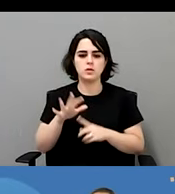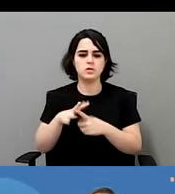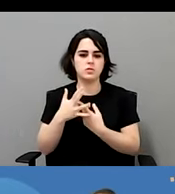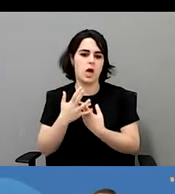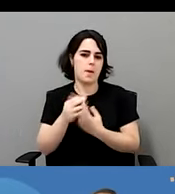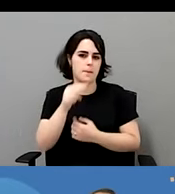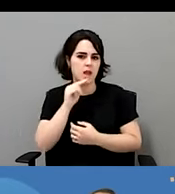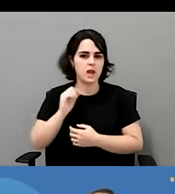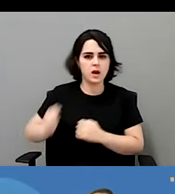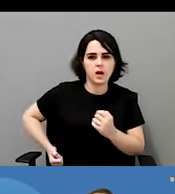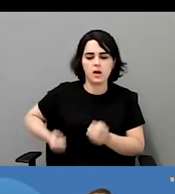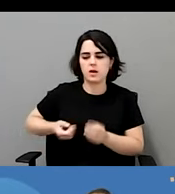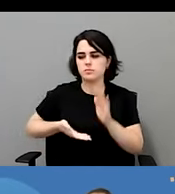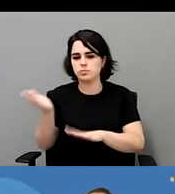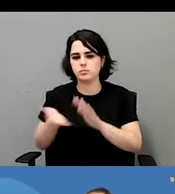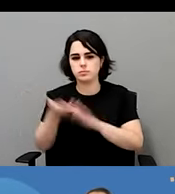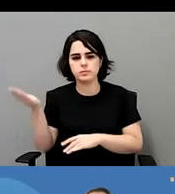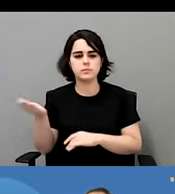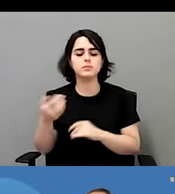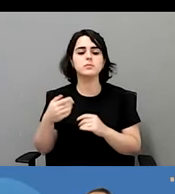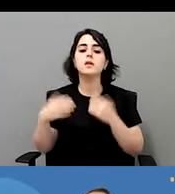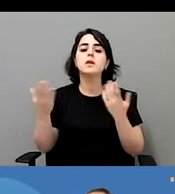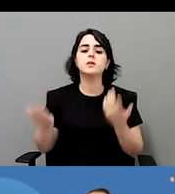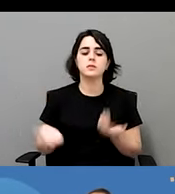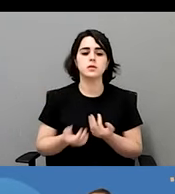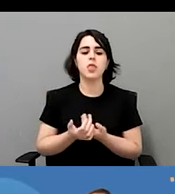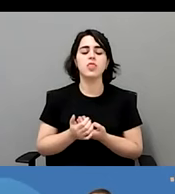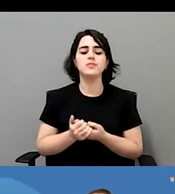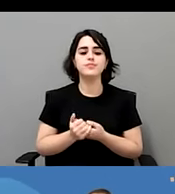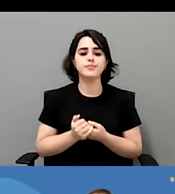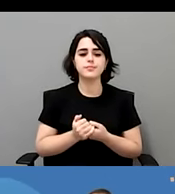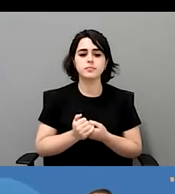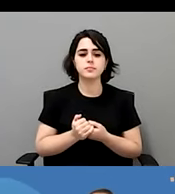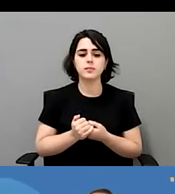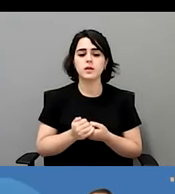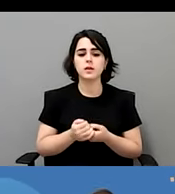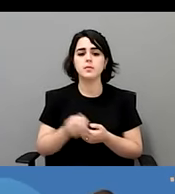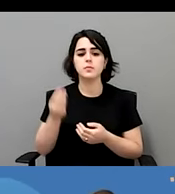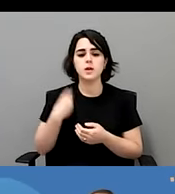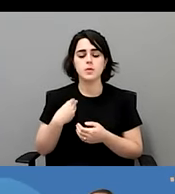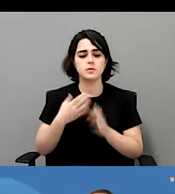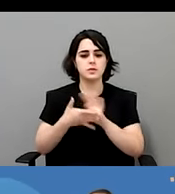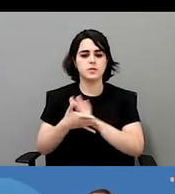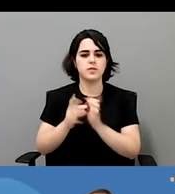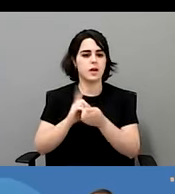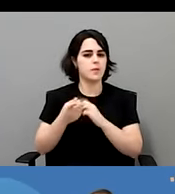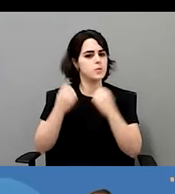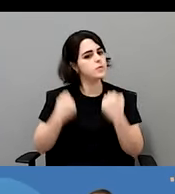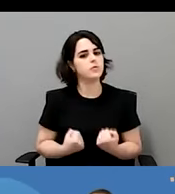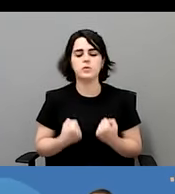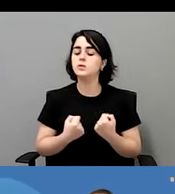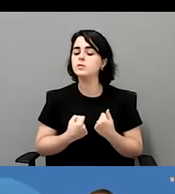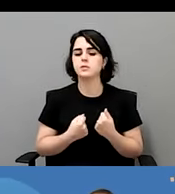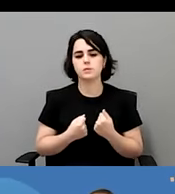fisiológicas. Esto supuso un gran cambio para mí, ya que